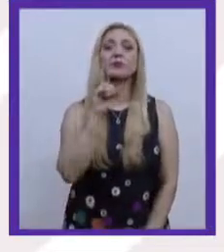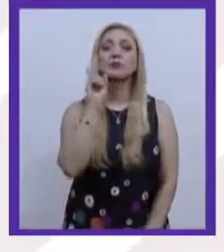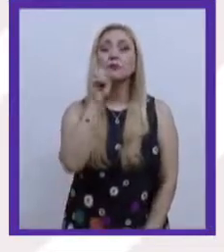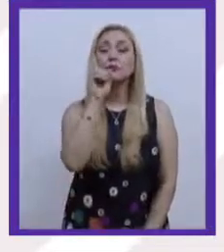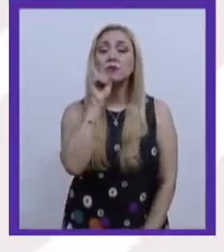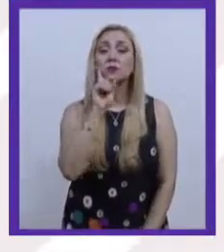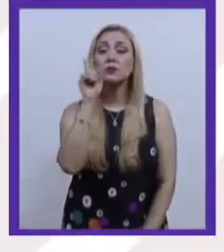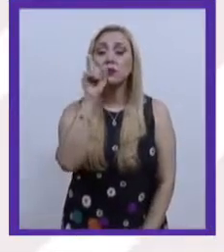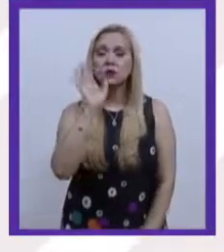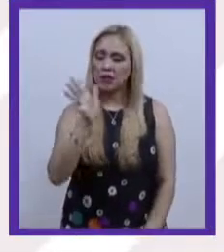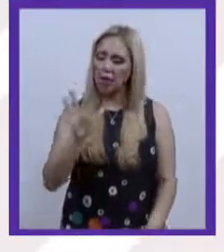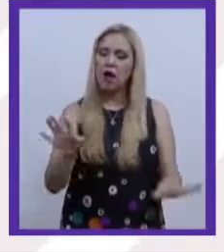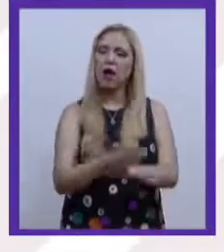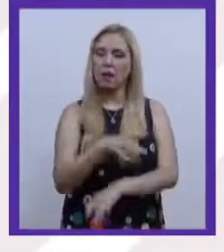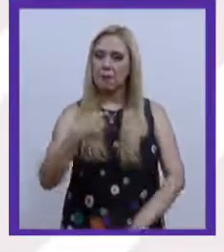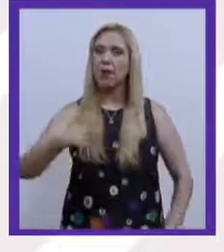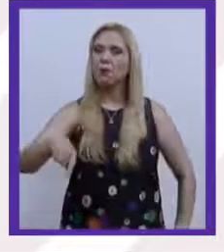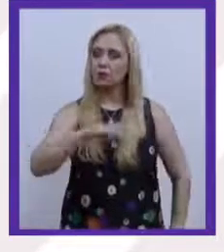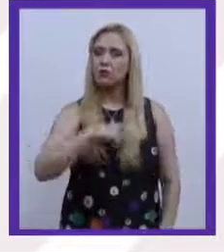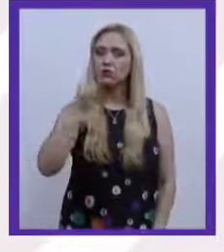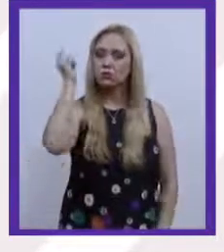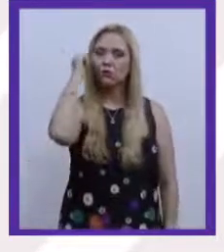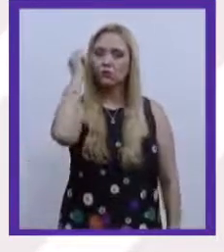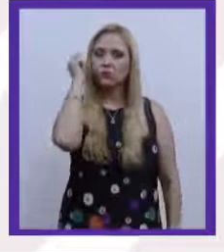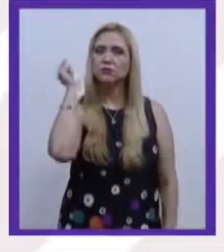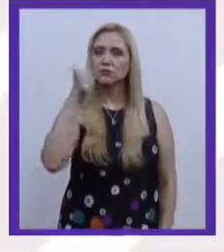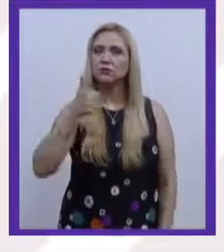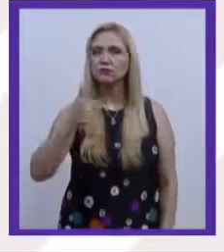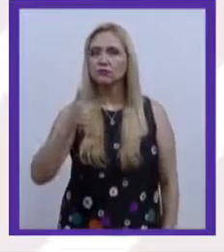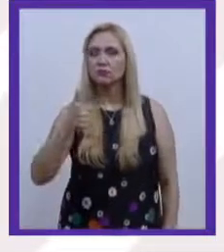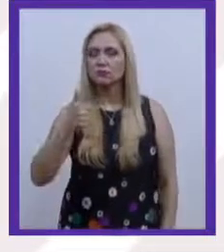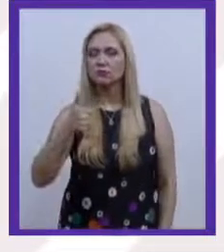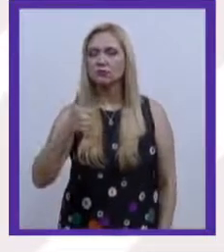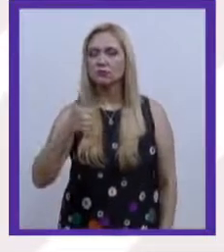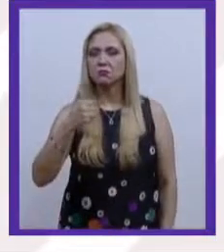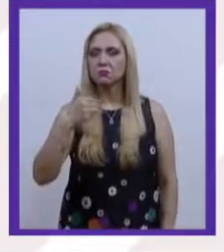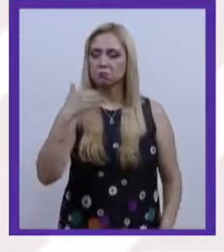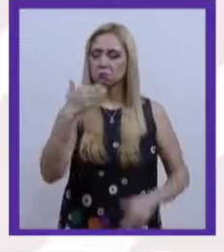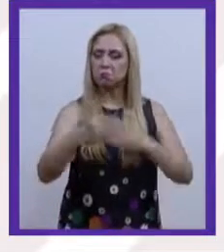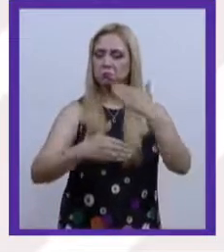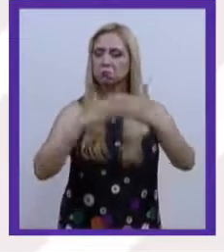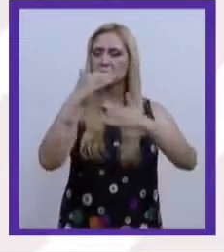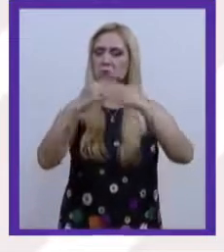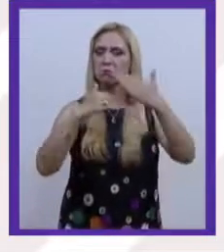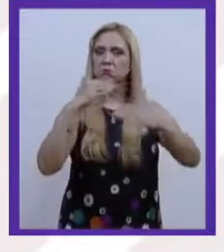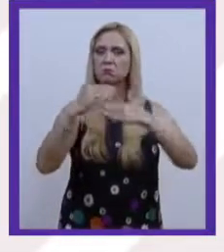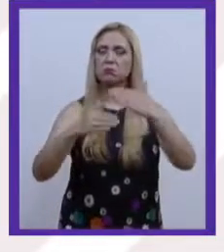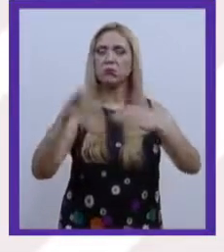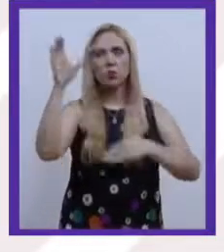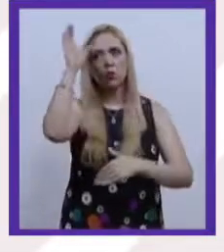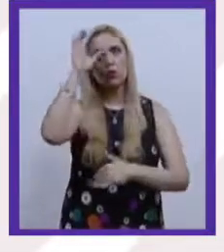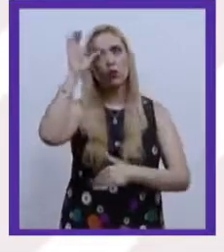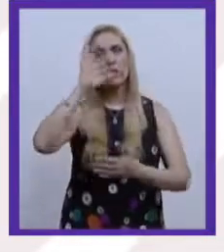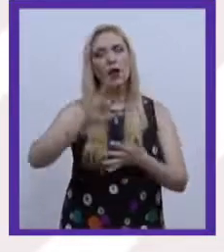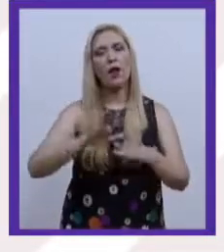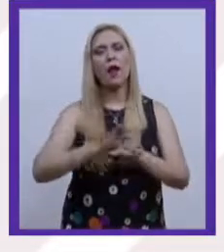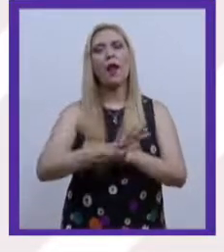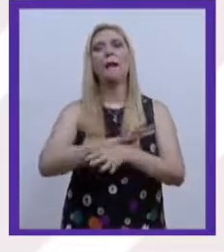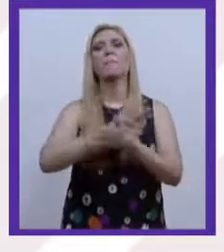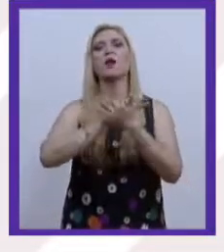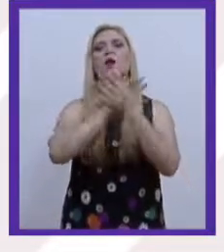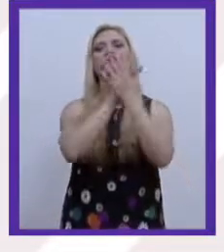las mujeres ya cambiamos, ¿no? Me parece que está habiendo una revolución cultural, efectivamente, como decía Marta, con las